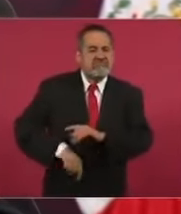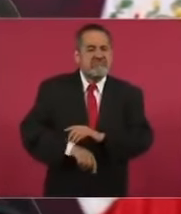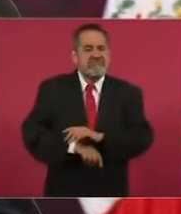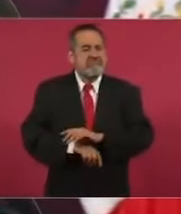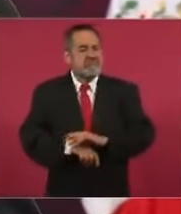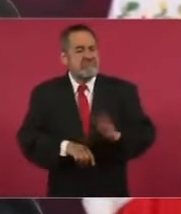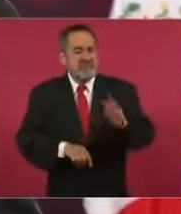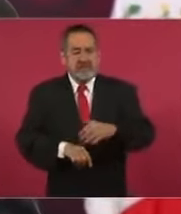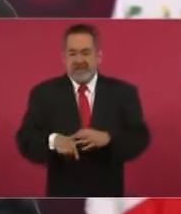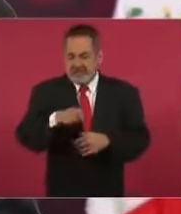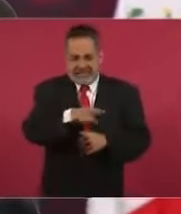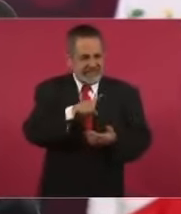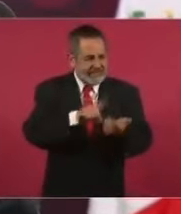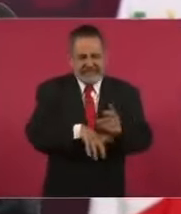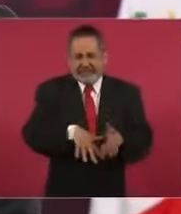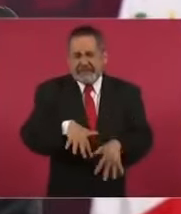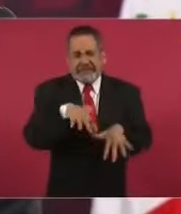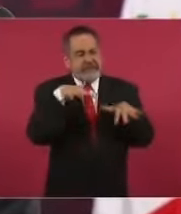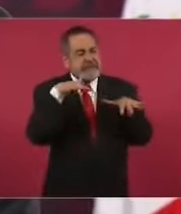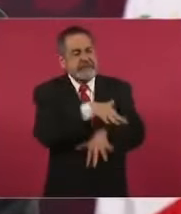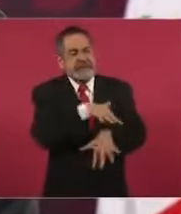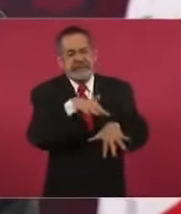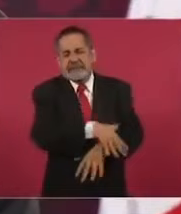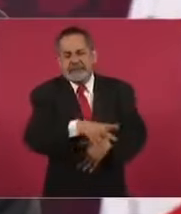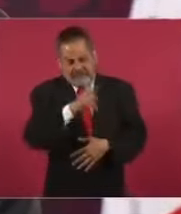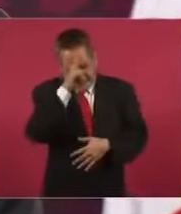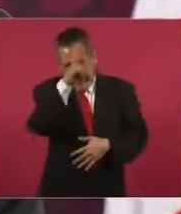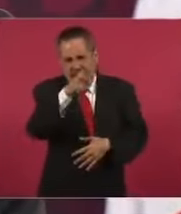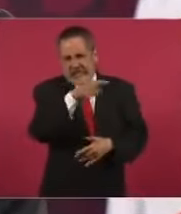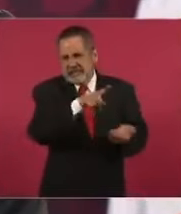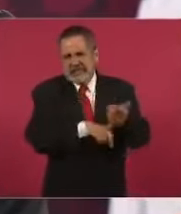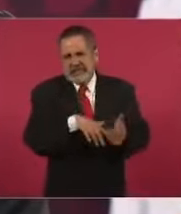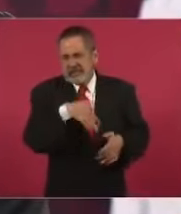Fue una vil venganza.